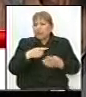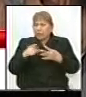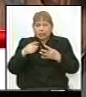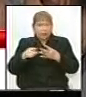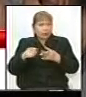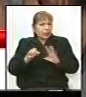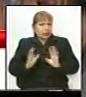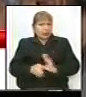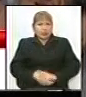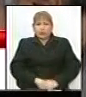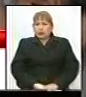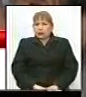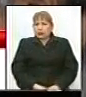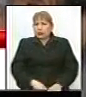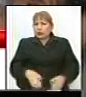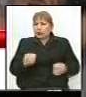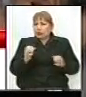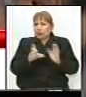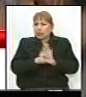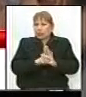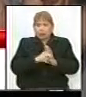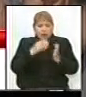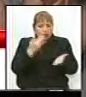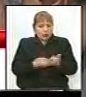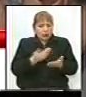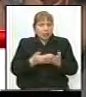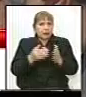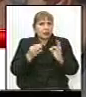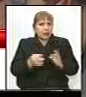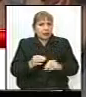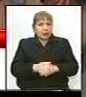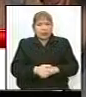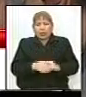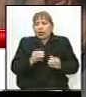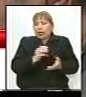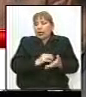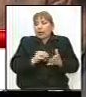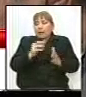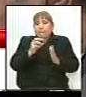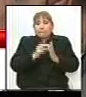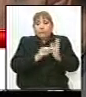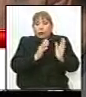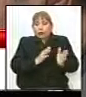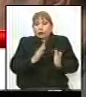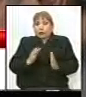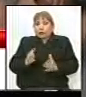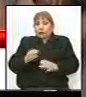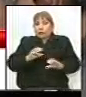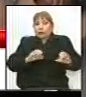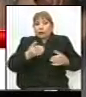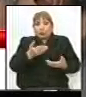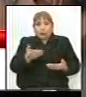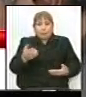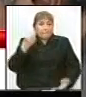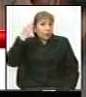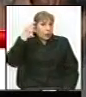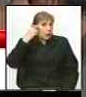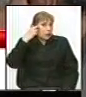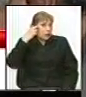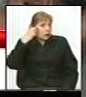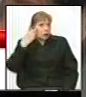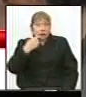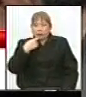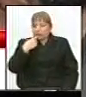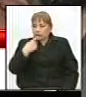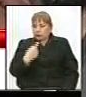irregularidades ilegales y evidencias, ¿no?, en el proceso de inscripción de dicho partido político, que ya lo ha